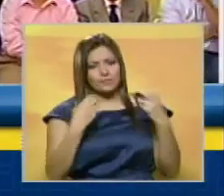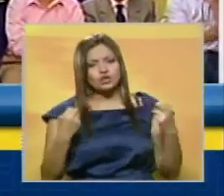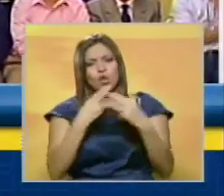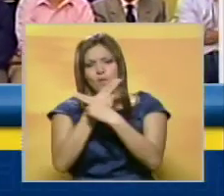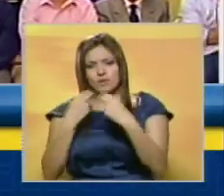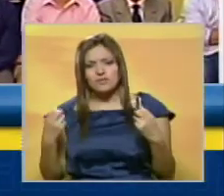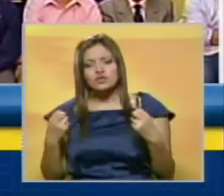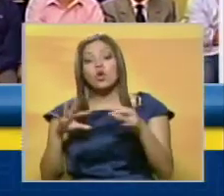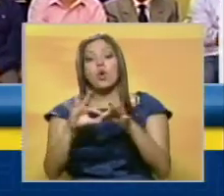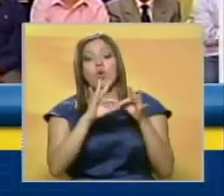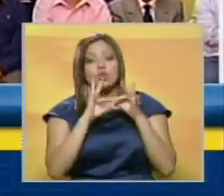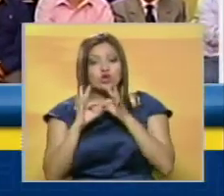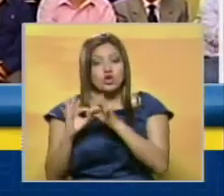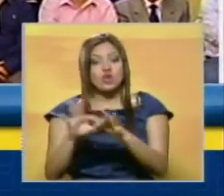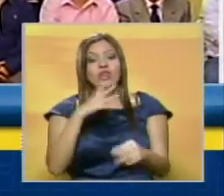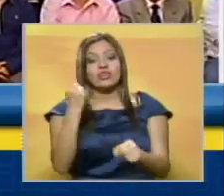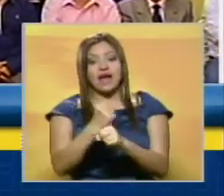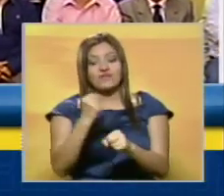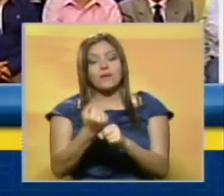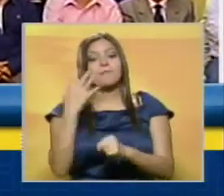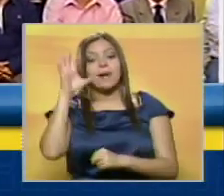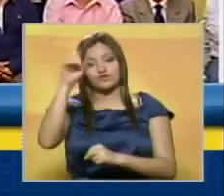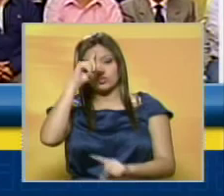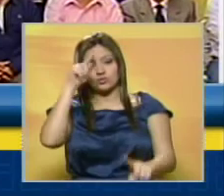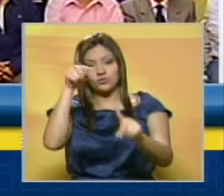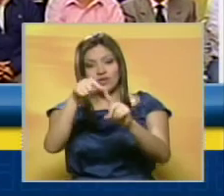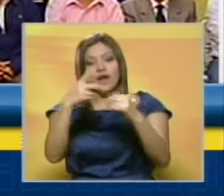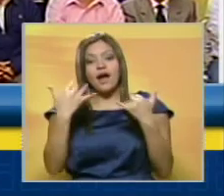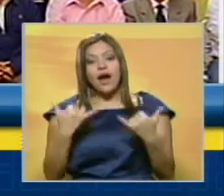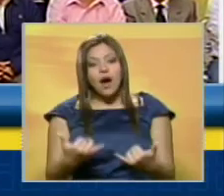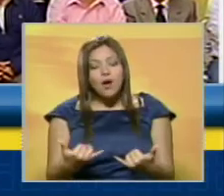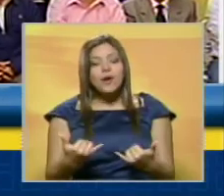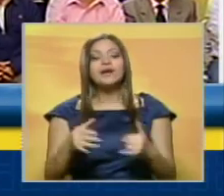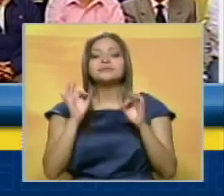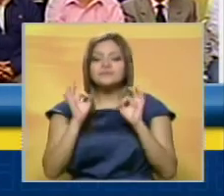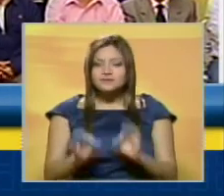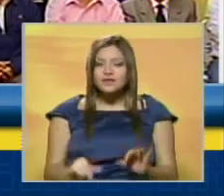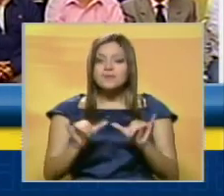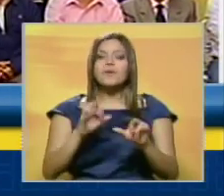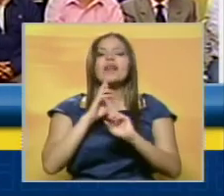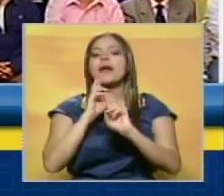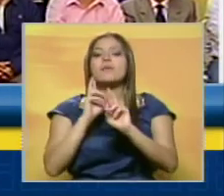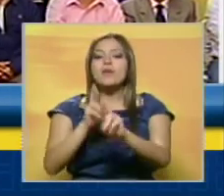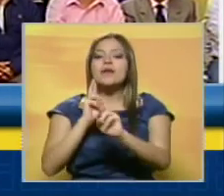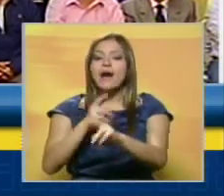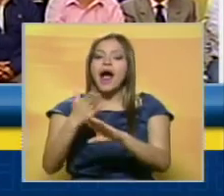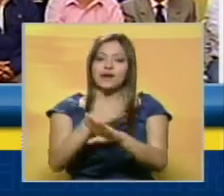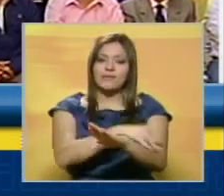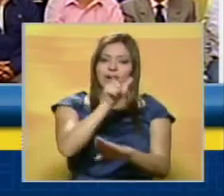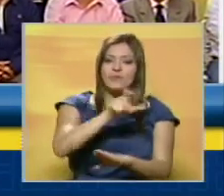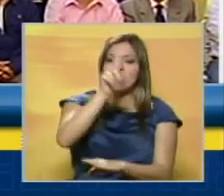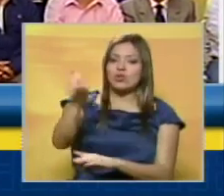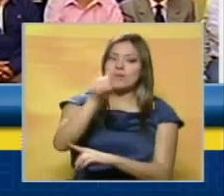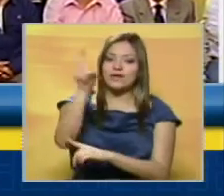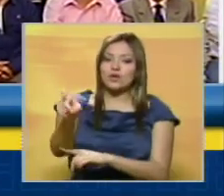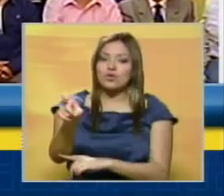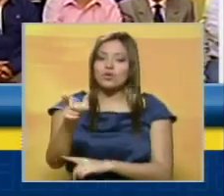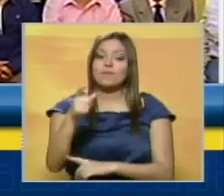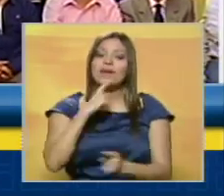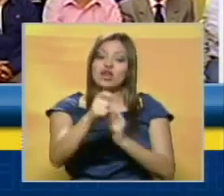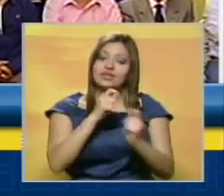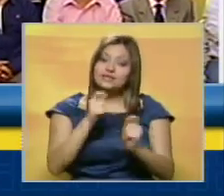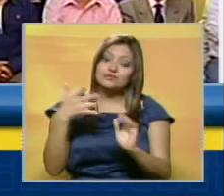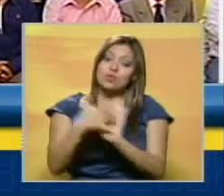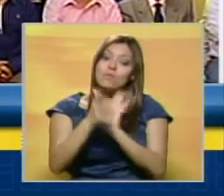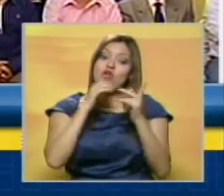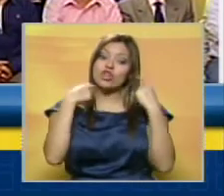mantenerse unidos, trabajando para el país. En este momento están precisamente respondiendo algunas de las preguntas de los periodistas sobre